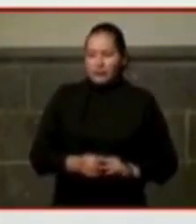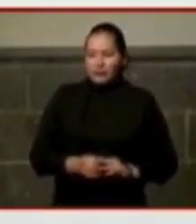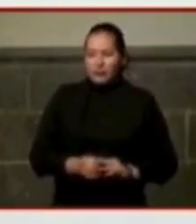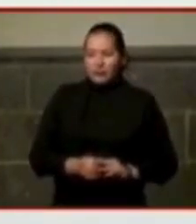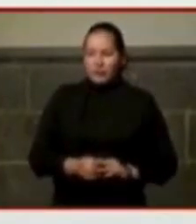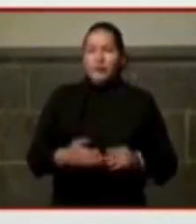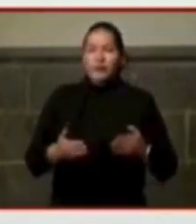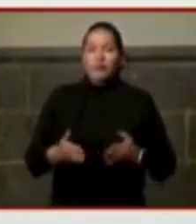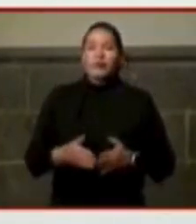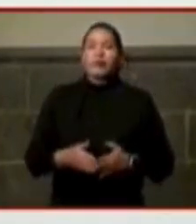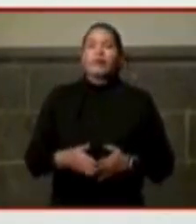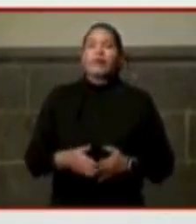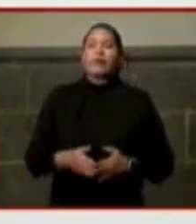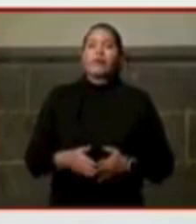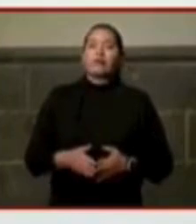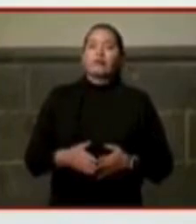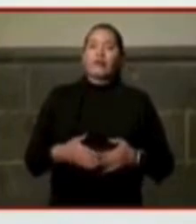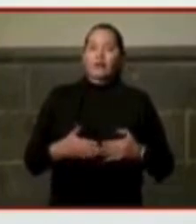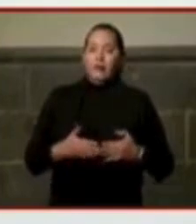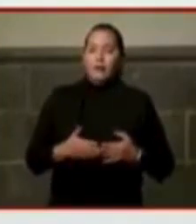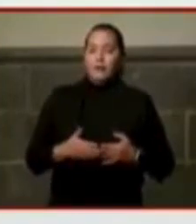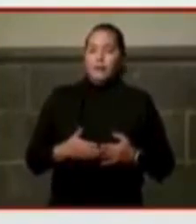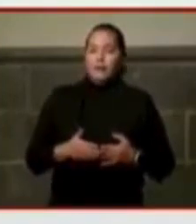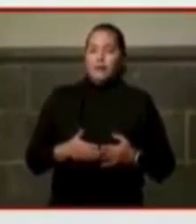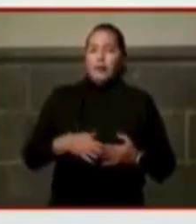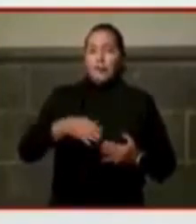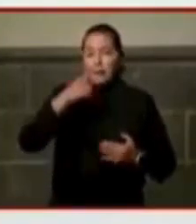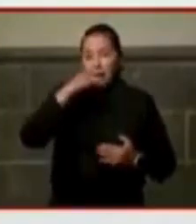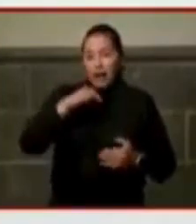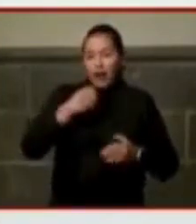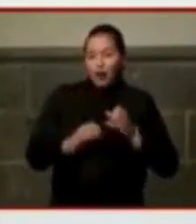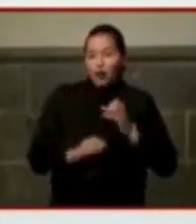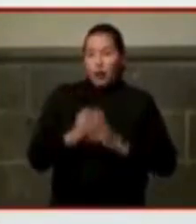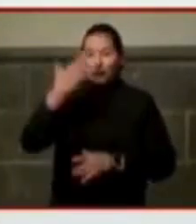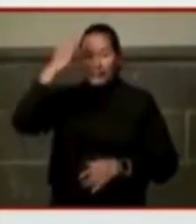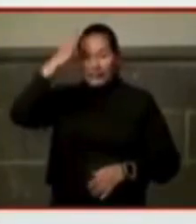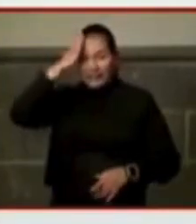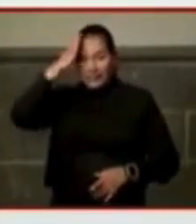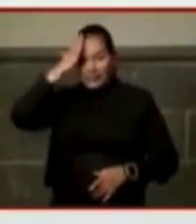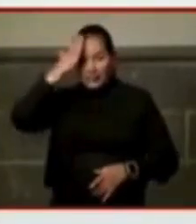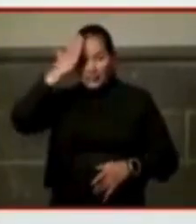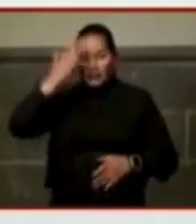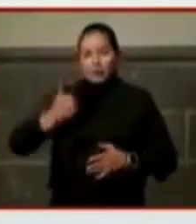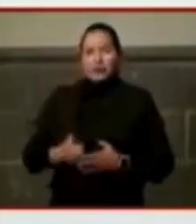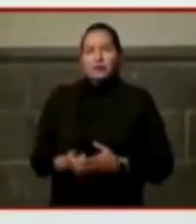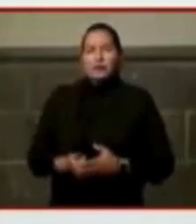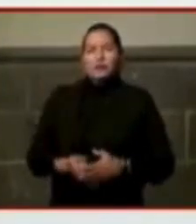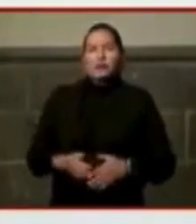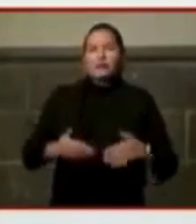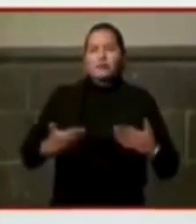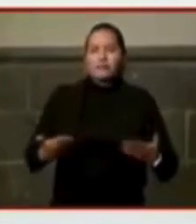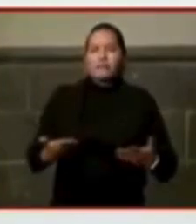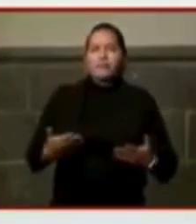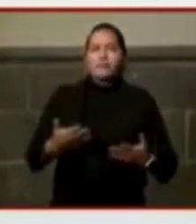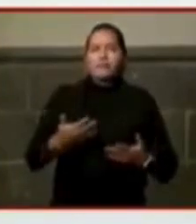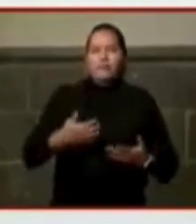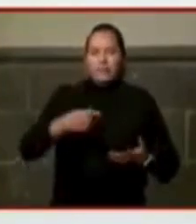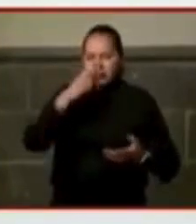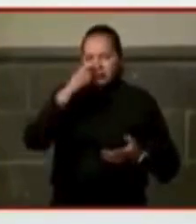la posibilidad de que se consolide el nuevo liderazgo, pero para mí sería extraordinario. Morena